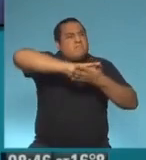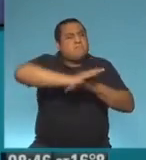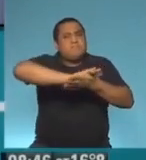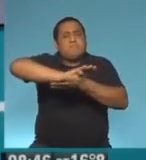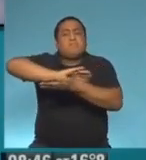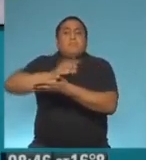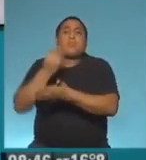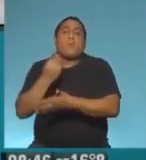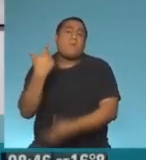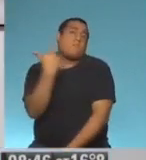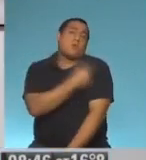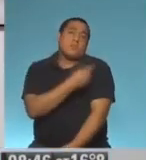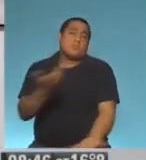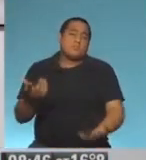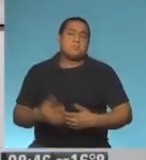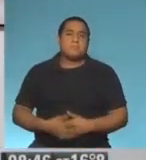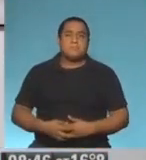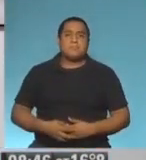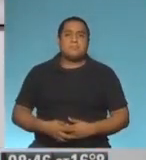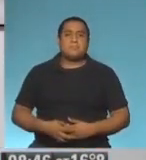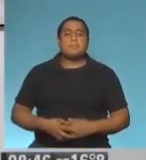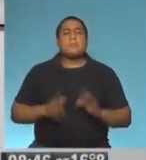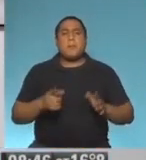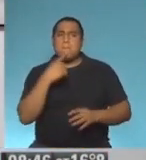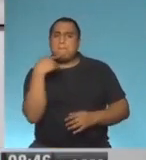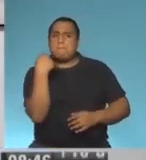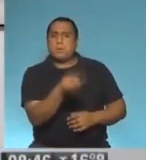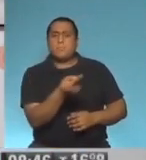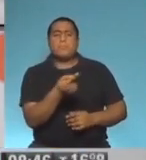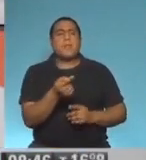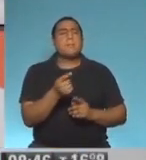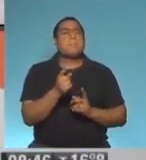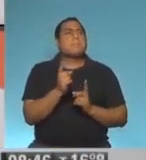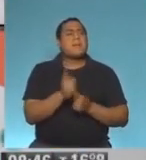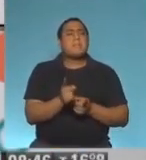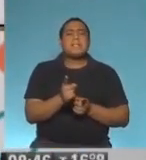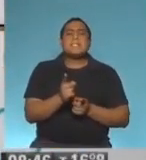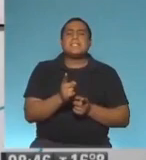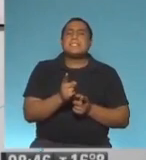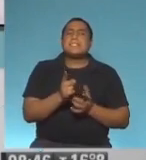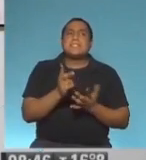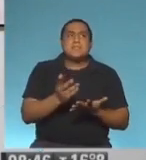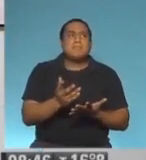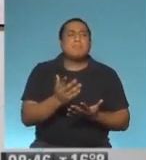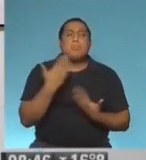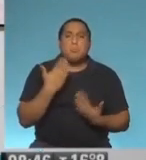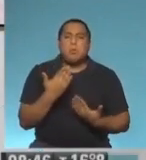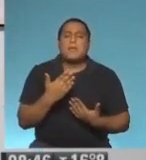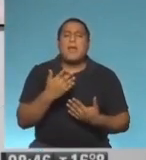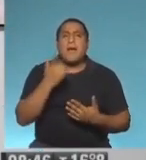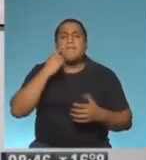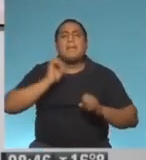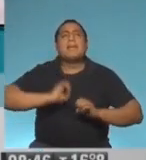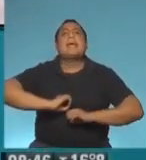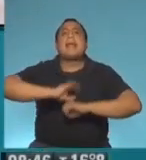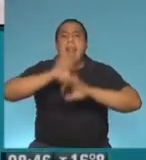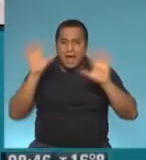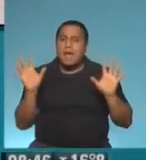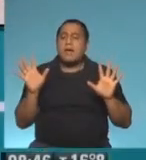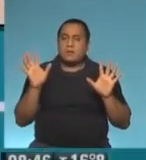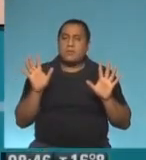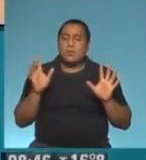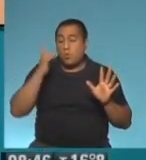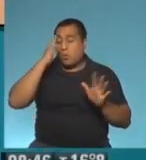la vacunación y a una pregunta que tiene que ver un poco siempre con esta cuestión de poder tener en clara la información y